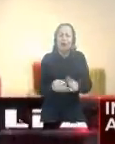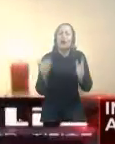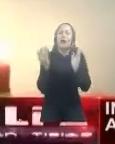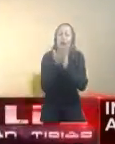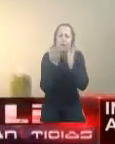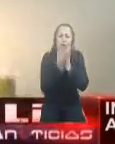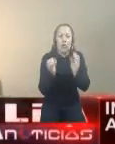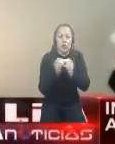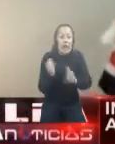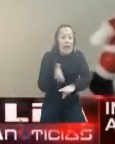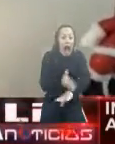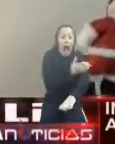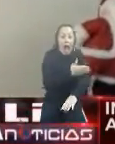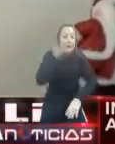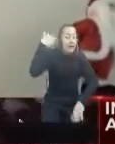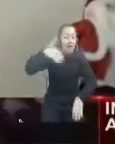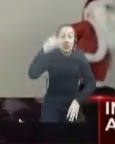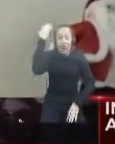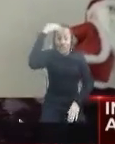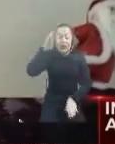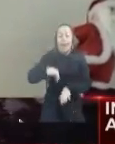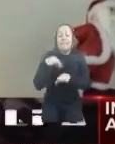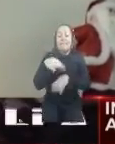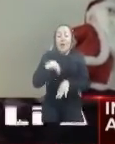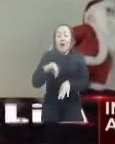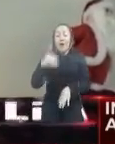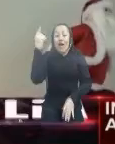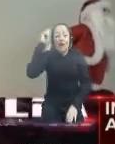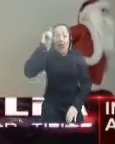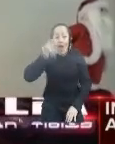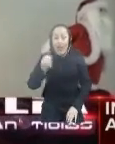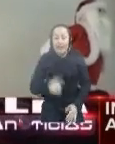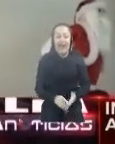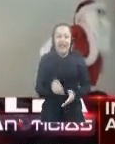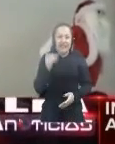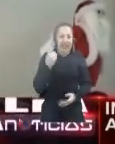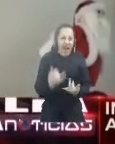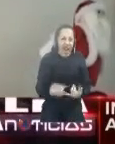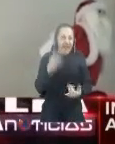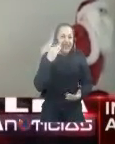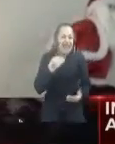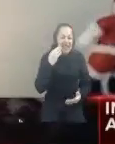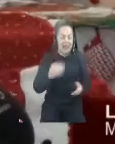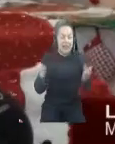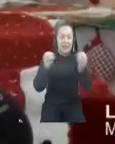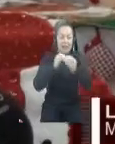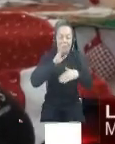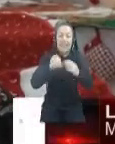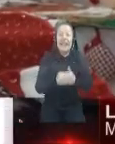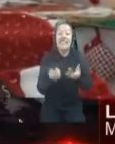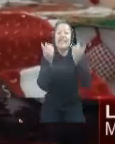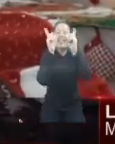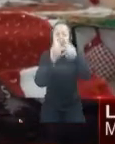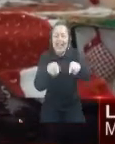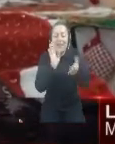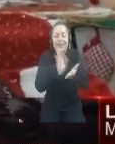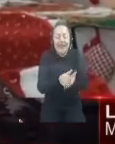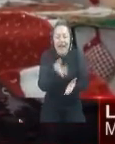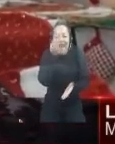que nunca habían cogido una máquina, al menos aprendieron a manejar la máquina, También